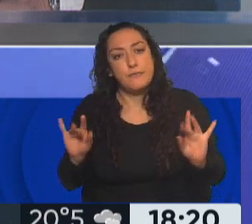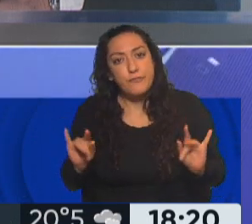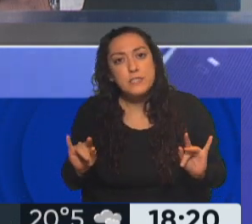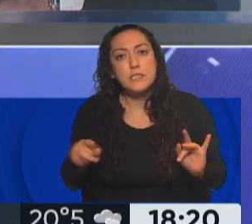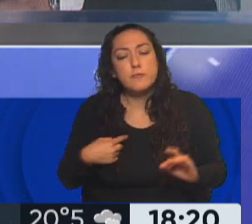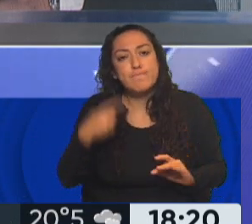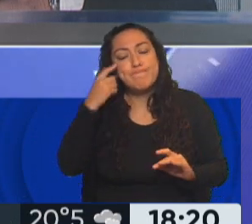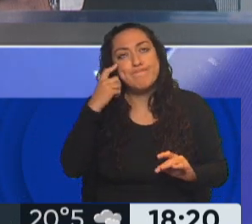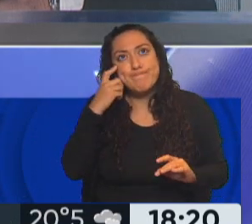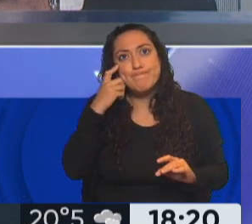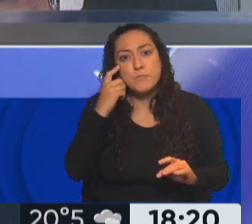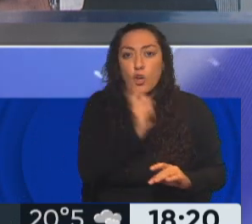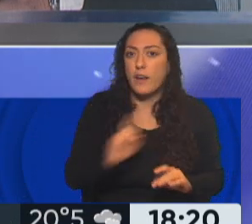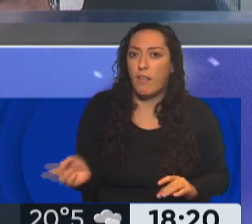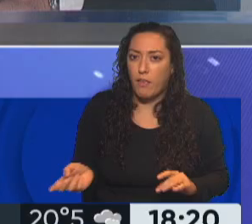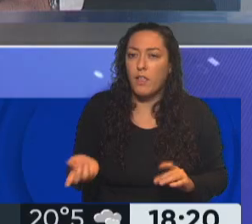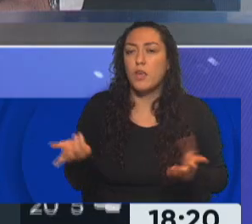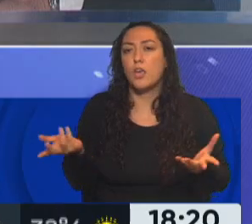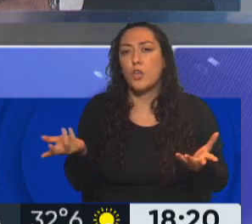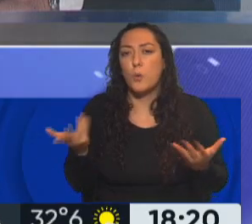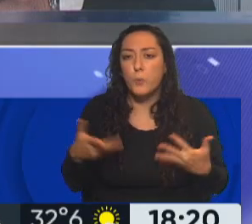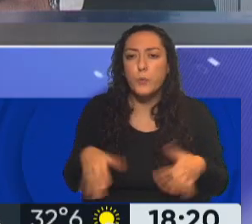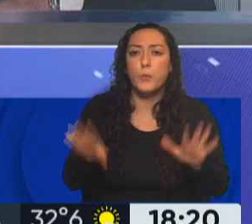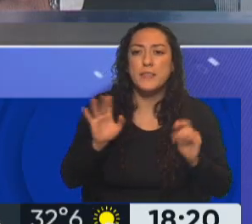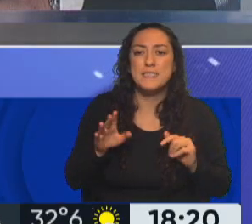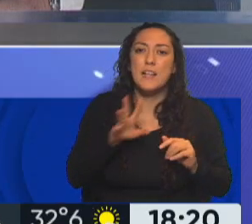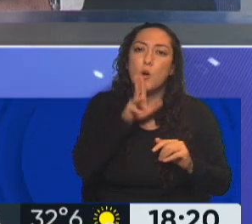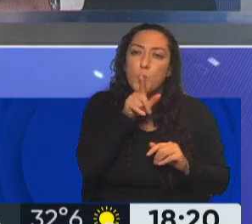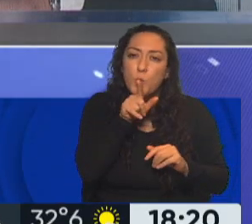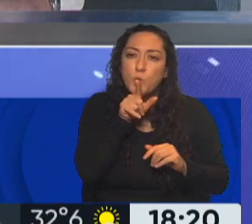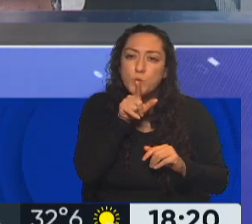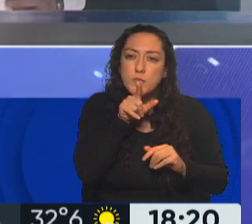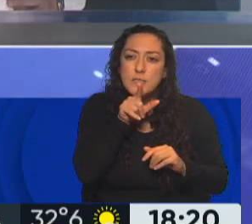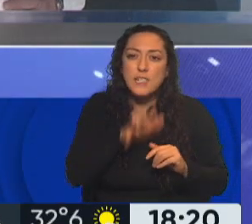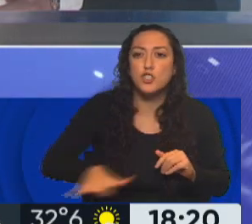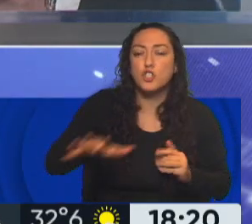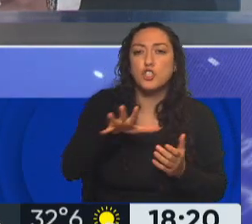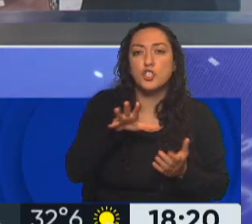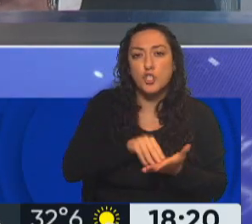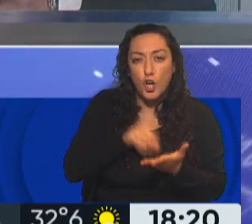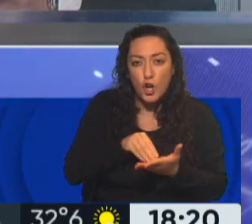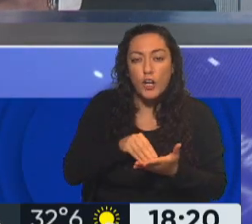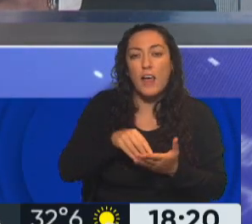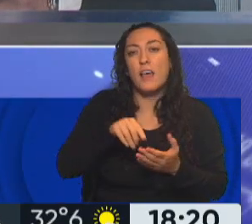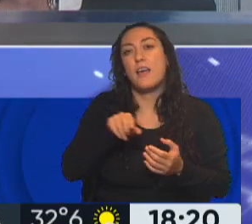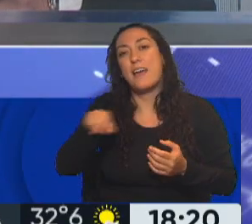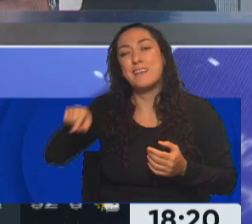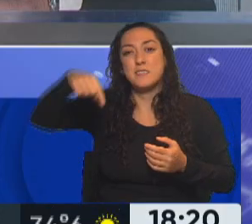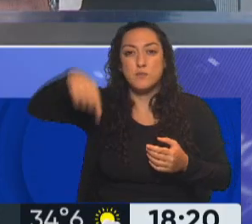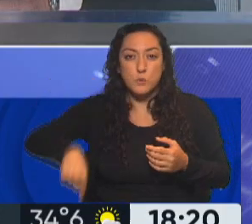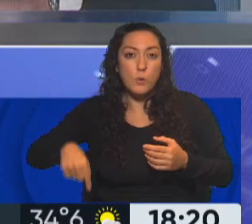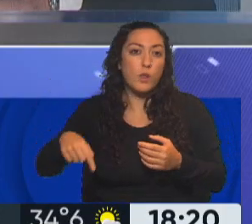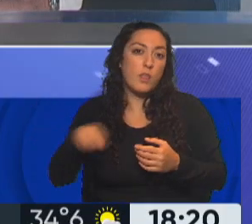creo que se contemple la posibilidad de que Rusia se retire de la zona este y sur de